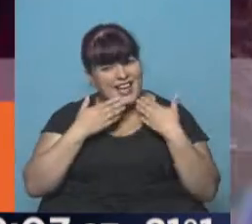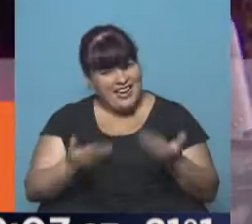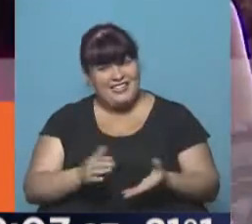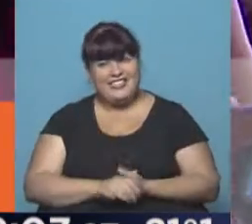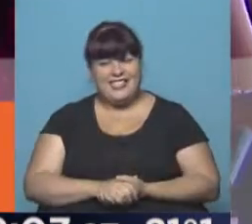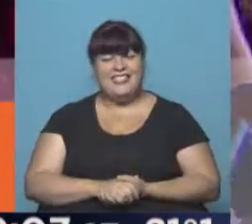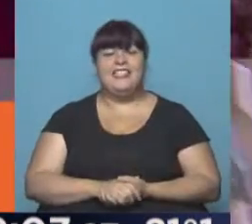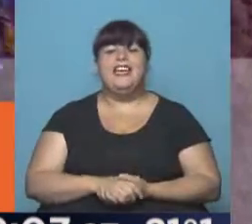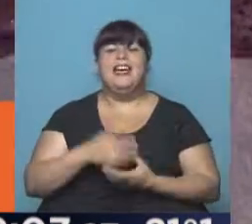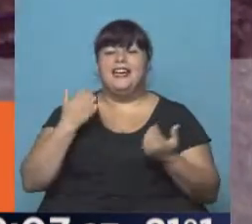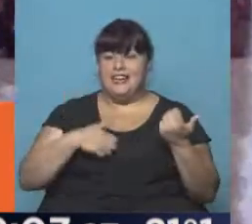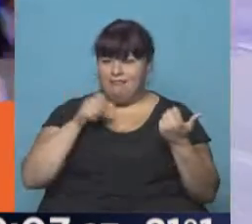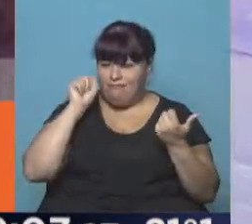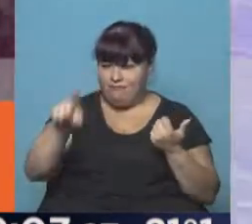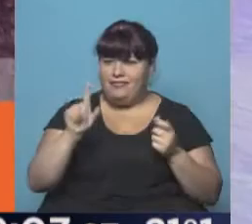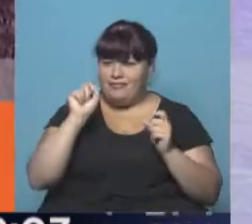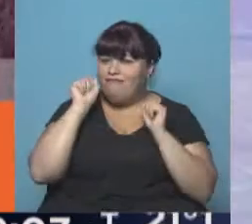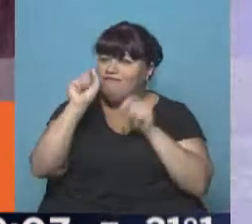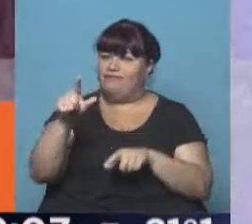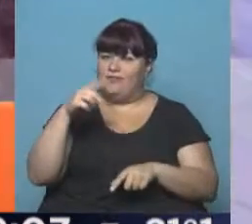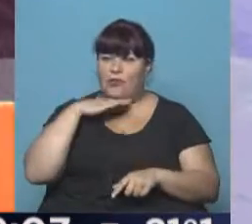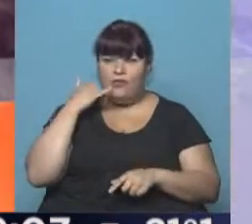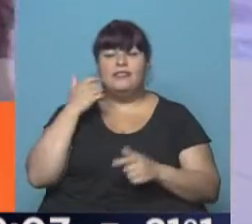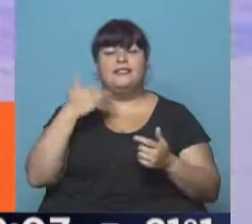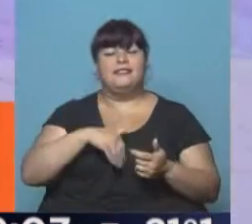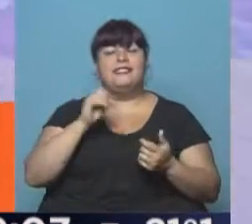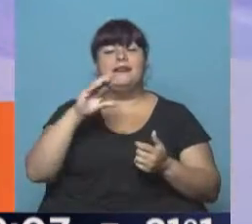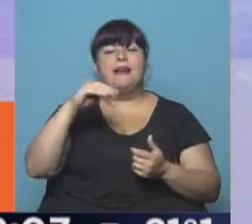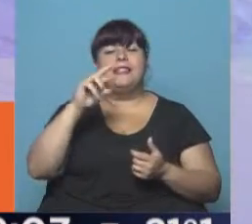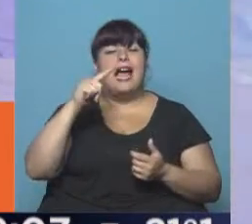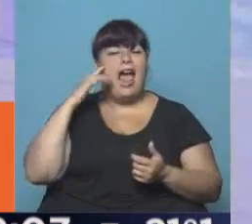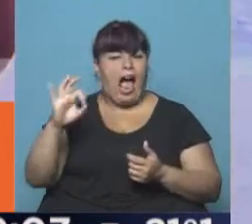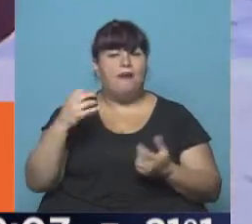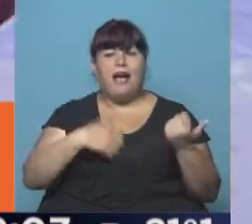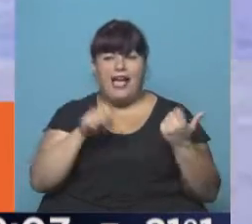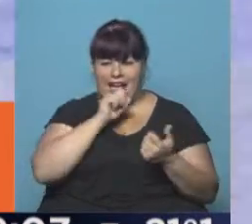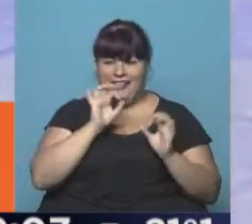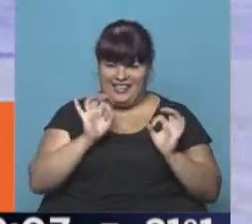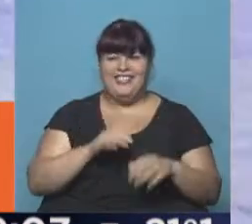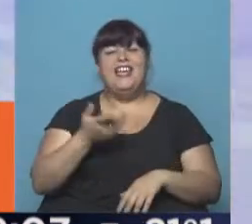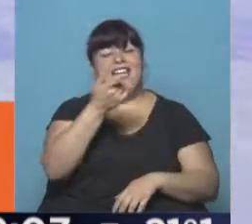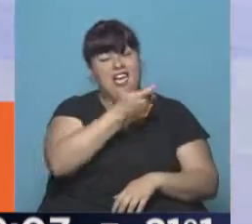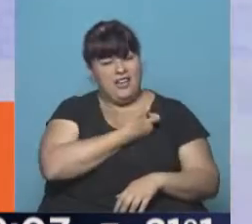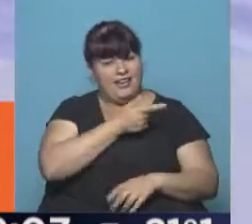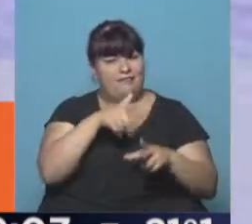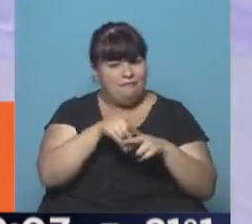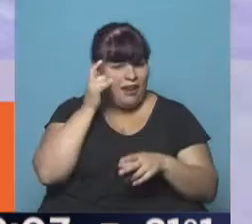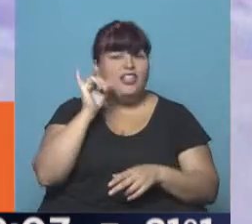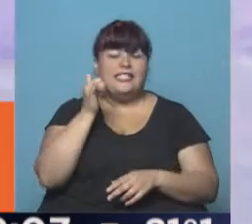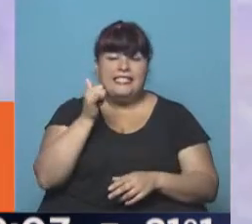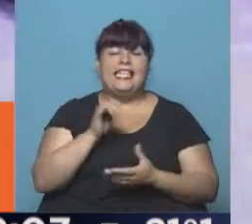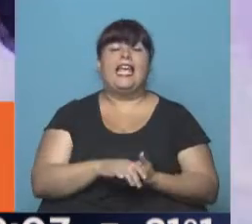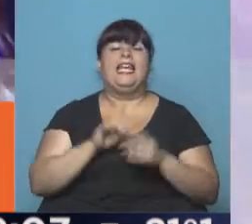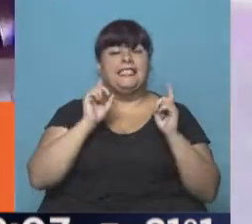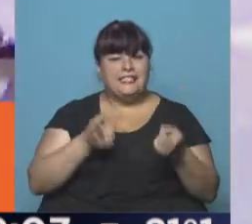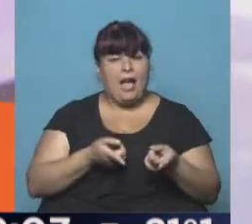gracias. Con el instrumento típico también característico, ¿no? El charango ya lista para cantar y tocar. ¿Qué decía, José? Sí, bueno, y